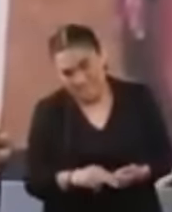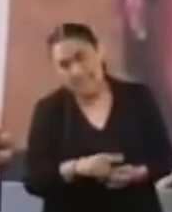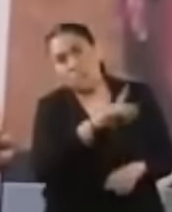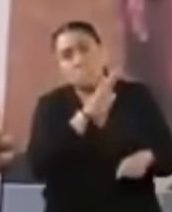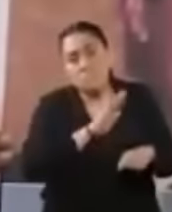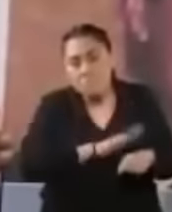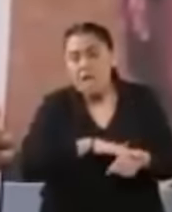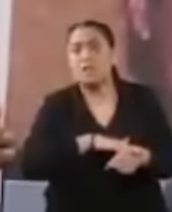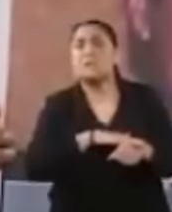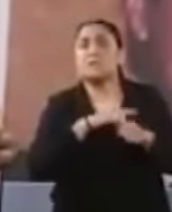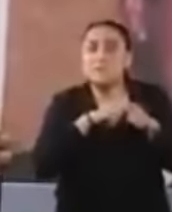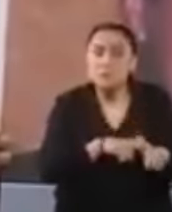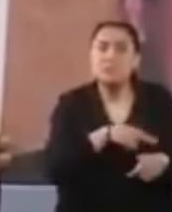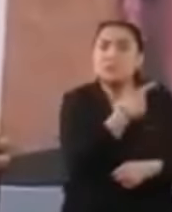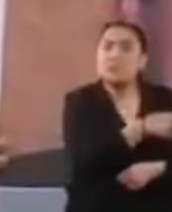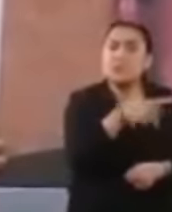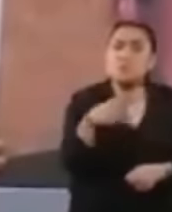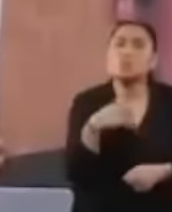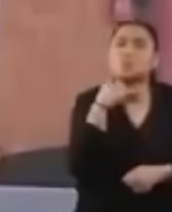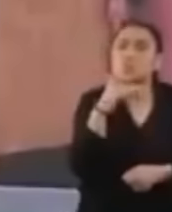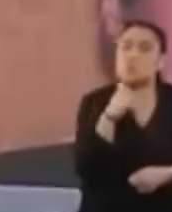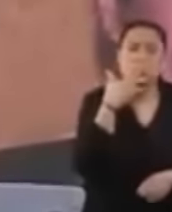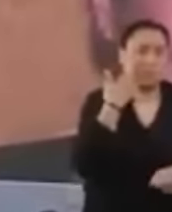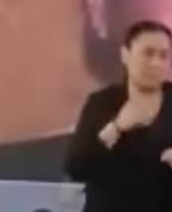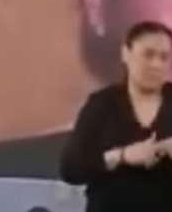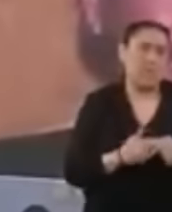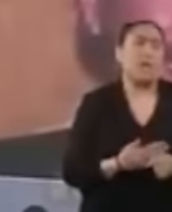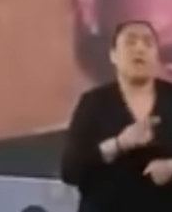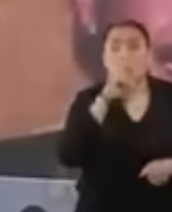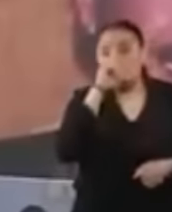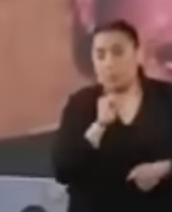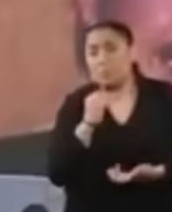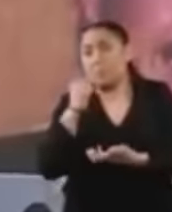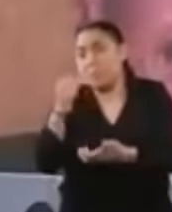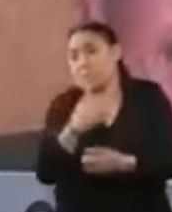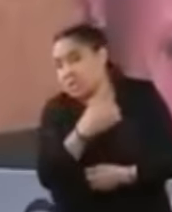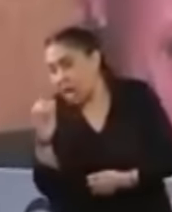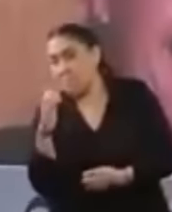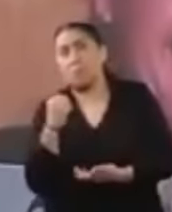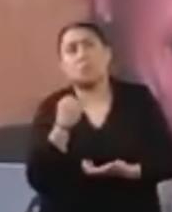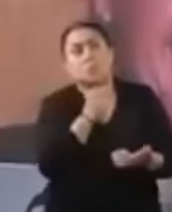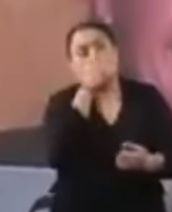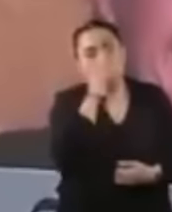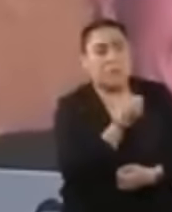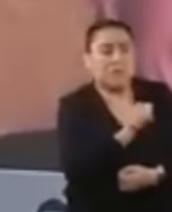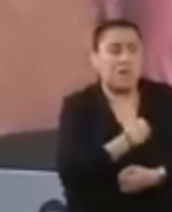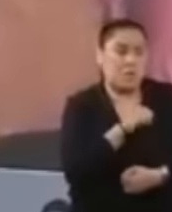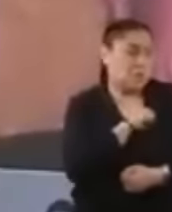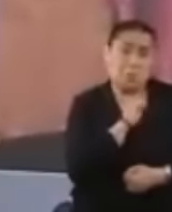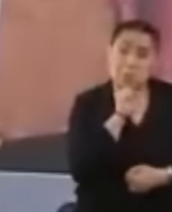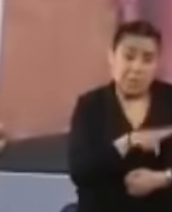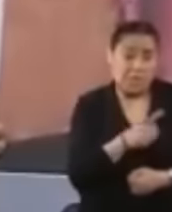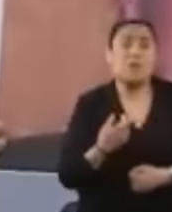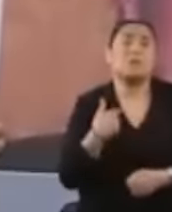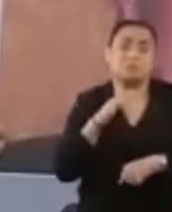cargando con su corrupción y que el campo no llegue el dinero, que no llegue para salud. Así es que les recuerdo